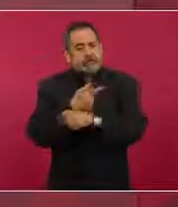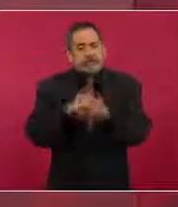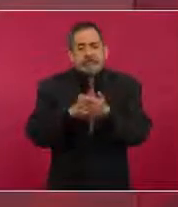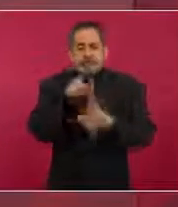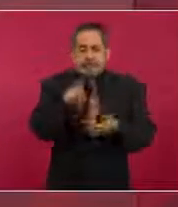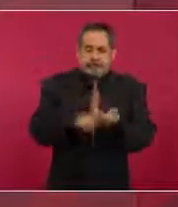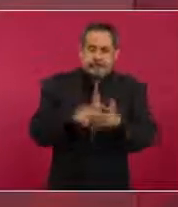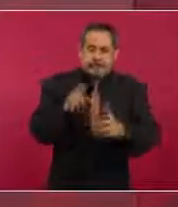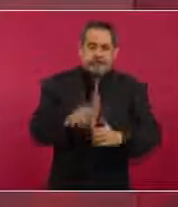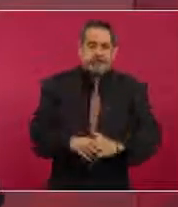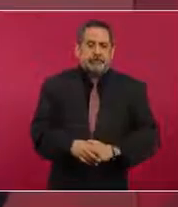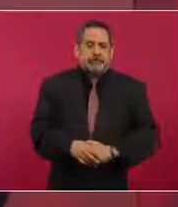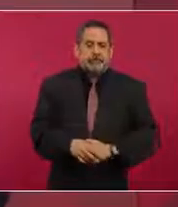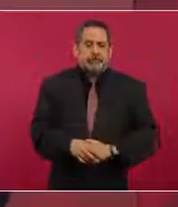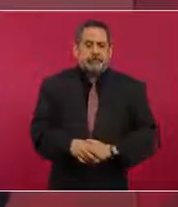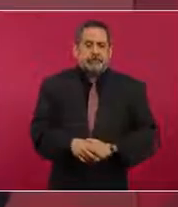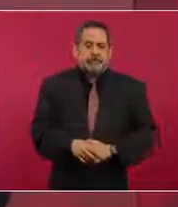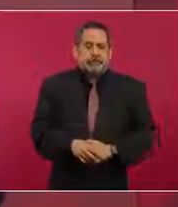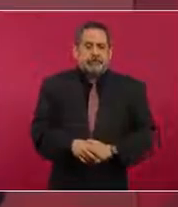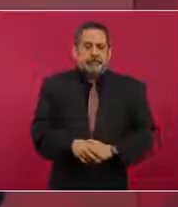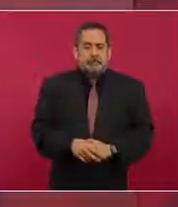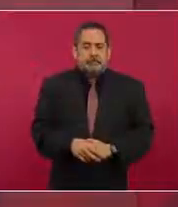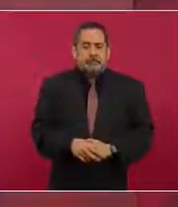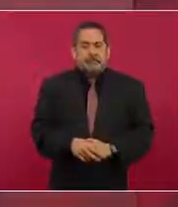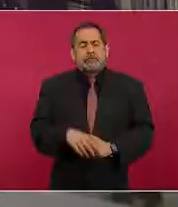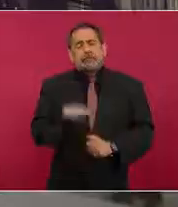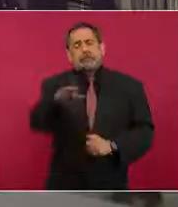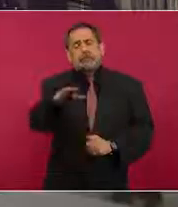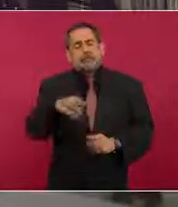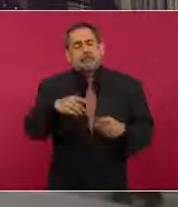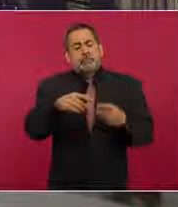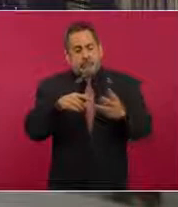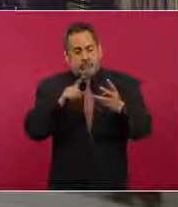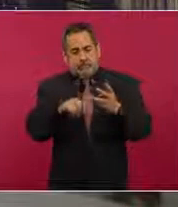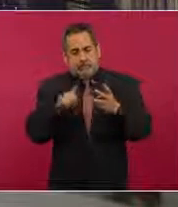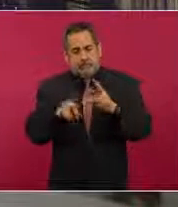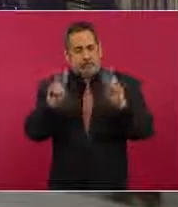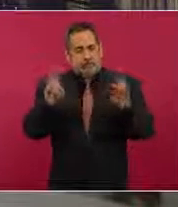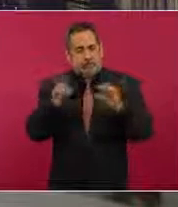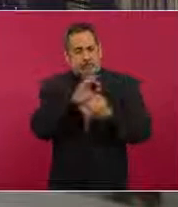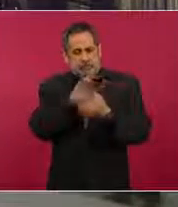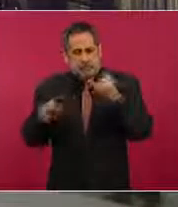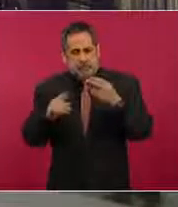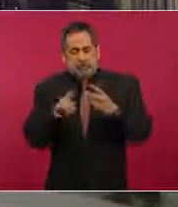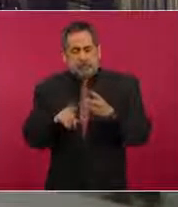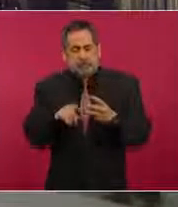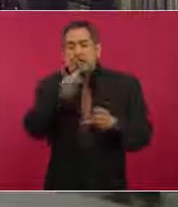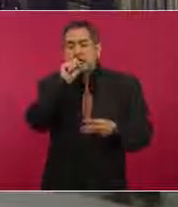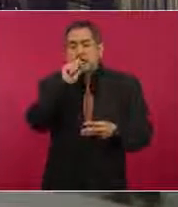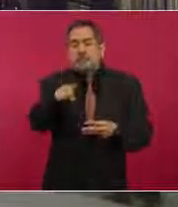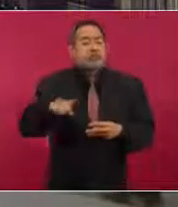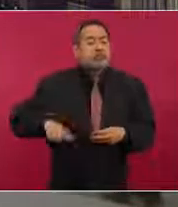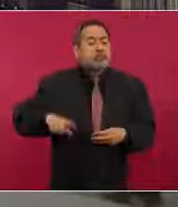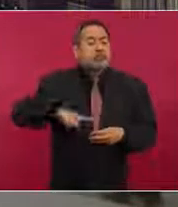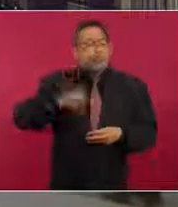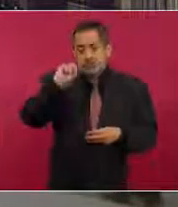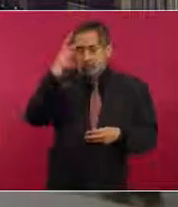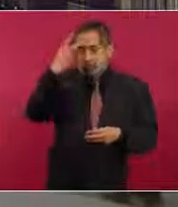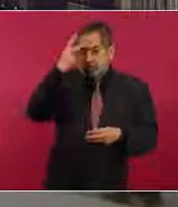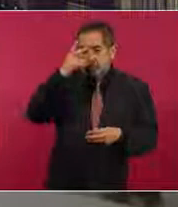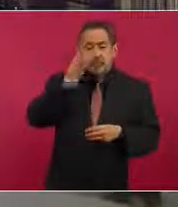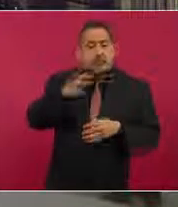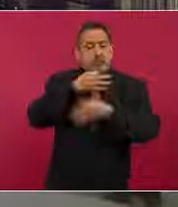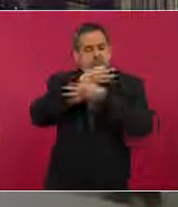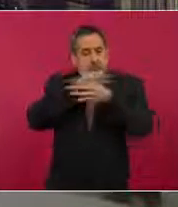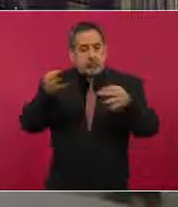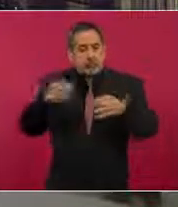está sucediendo. Presidente, bueno, si me lo permiten, un último tema. El mismo gobierno de San Luis Potosí ha anunciado